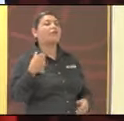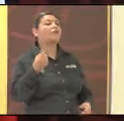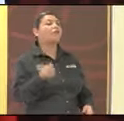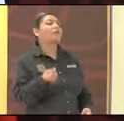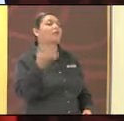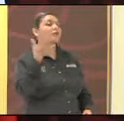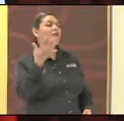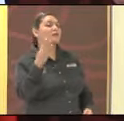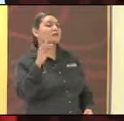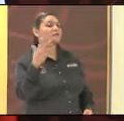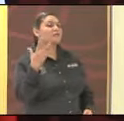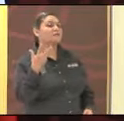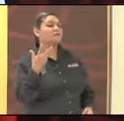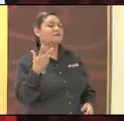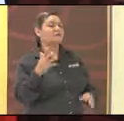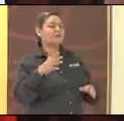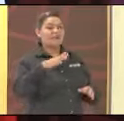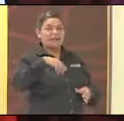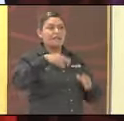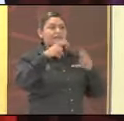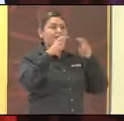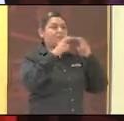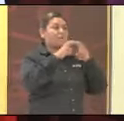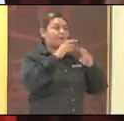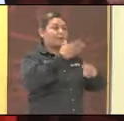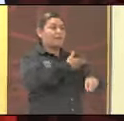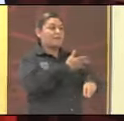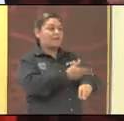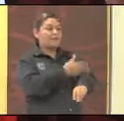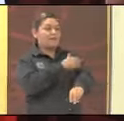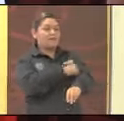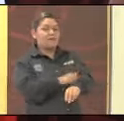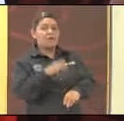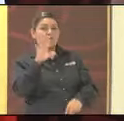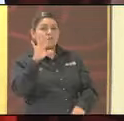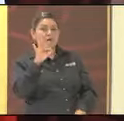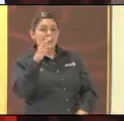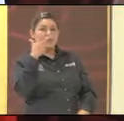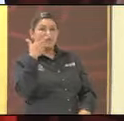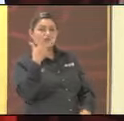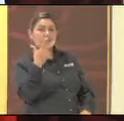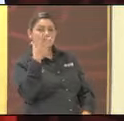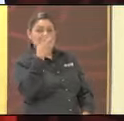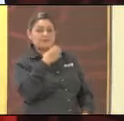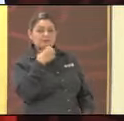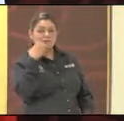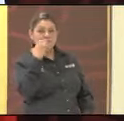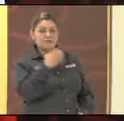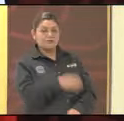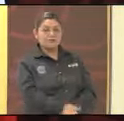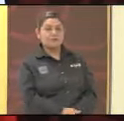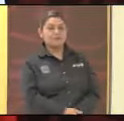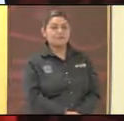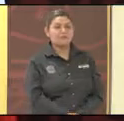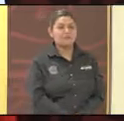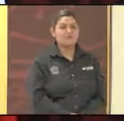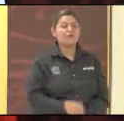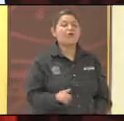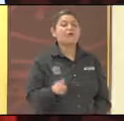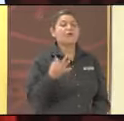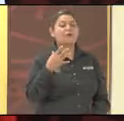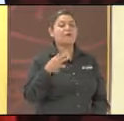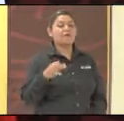48? A nivel Tampico, Madero y Altamira, de 48, ¿dónde está la maestra de educación? ¿Cuántas de